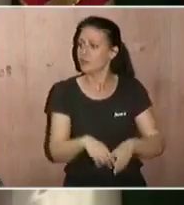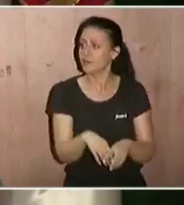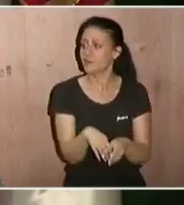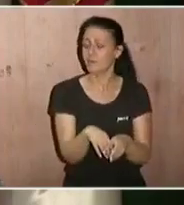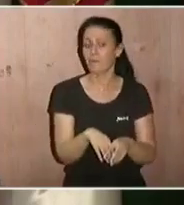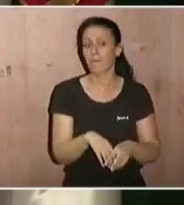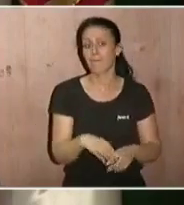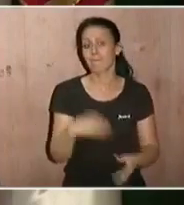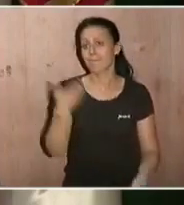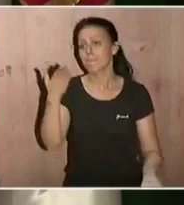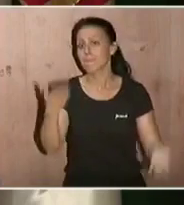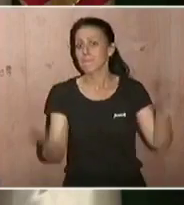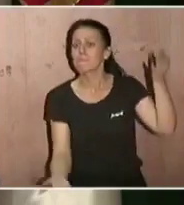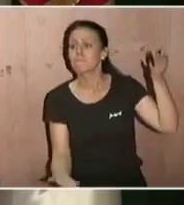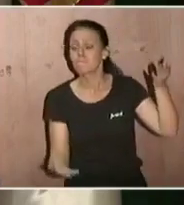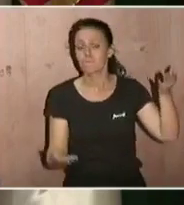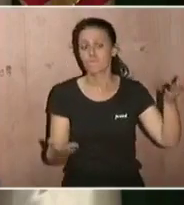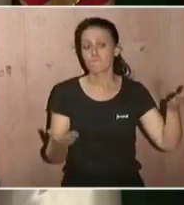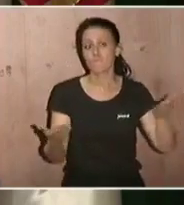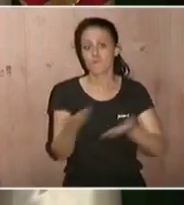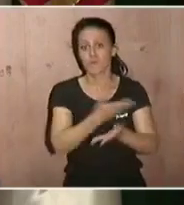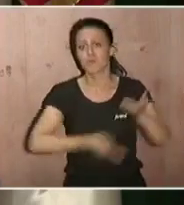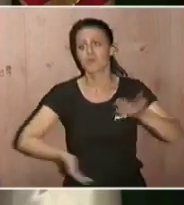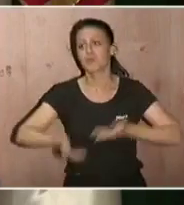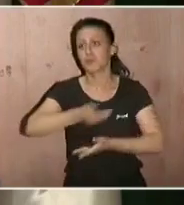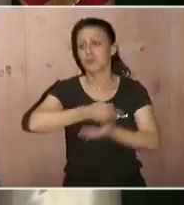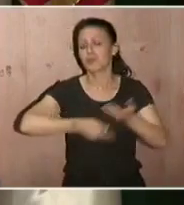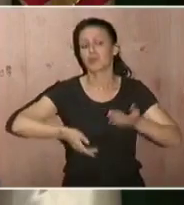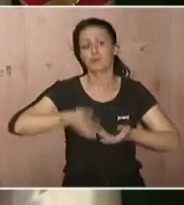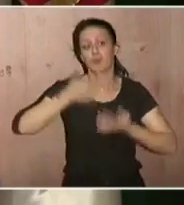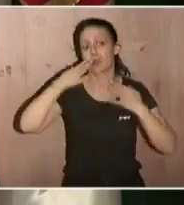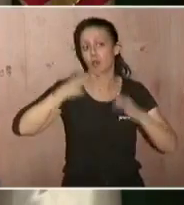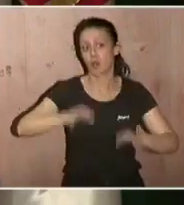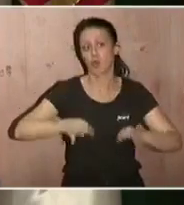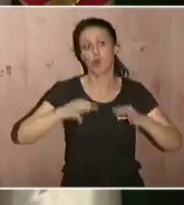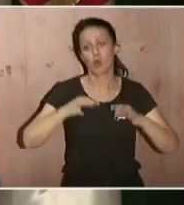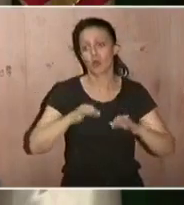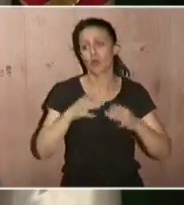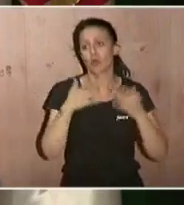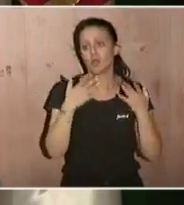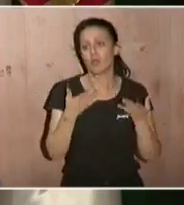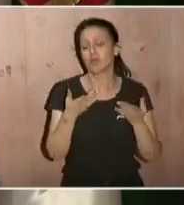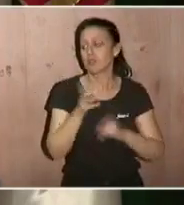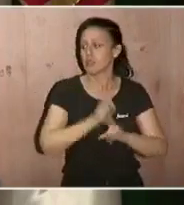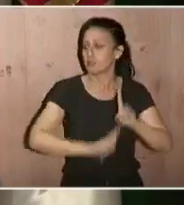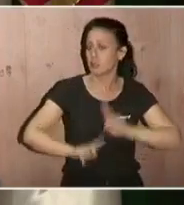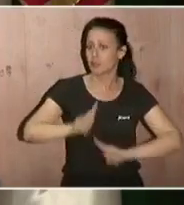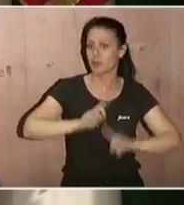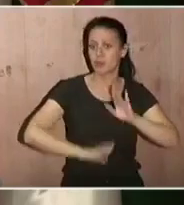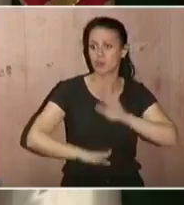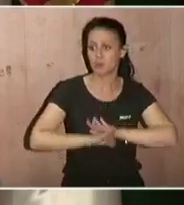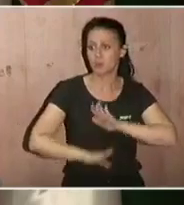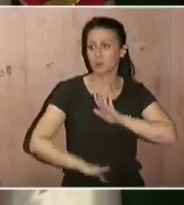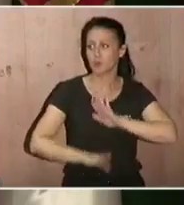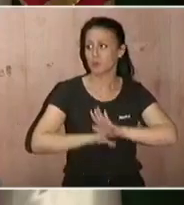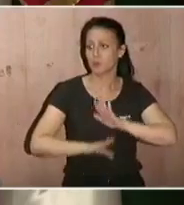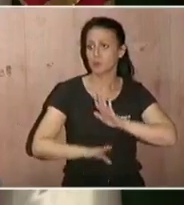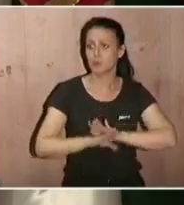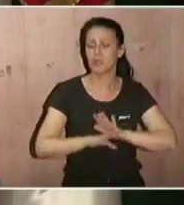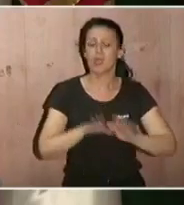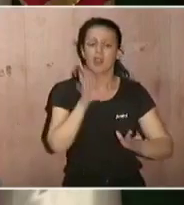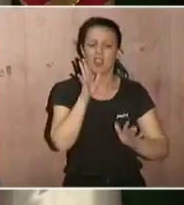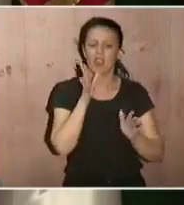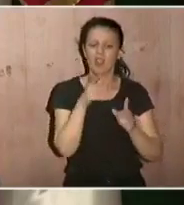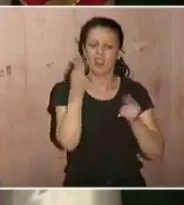desproporción en los colaboradores era evidente, de ahí que hubiera tiranteces y desencuentros, aunque no quiero ahora entrar